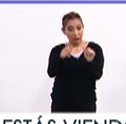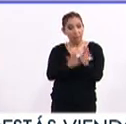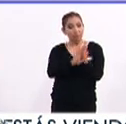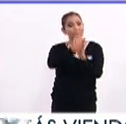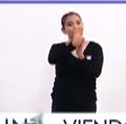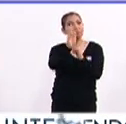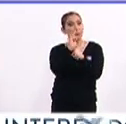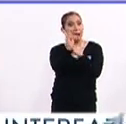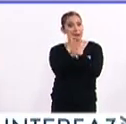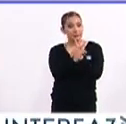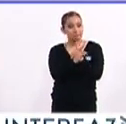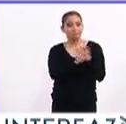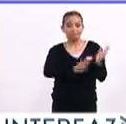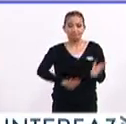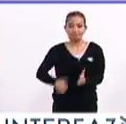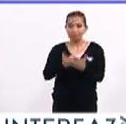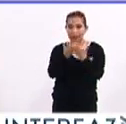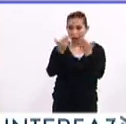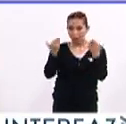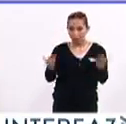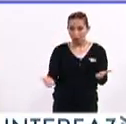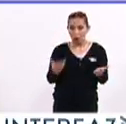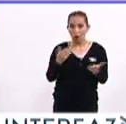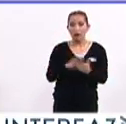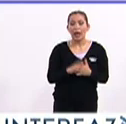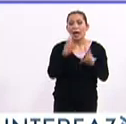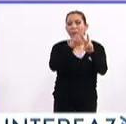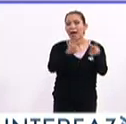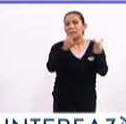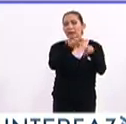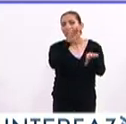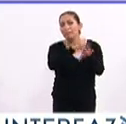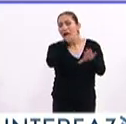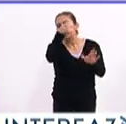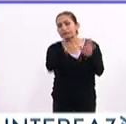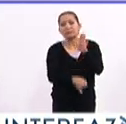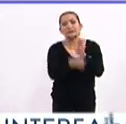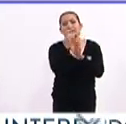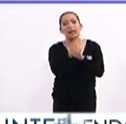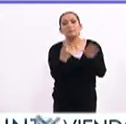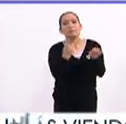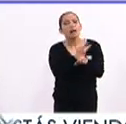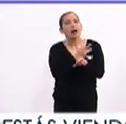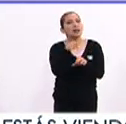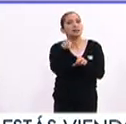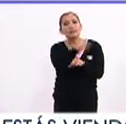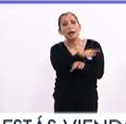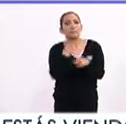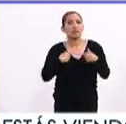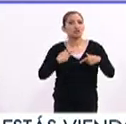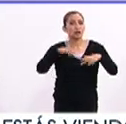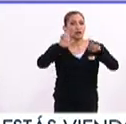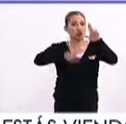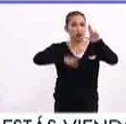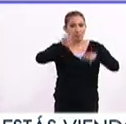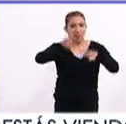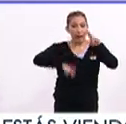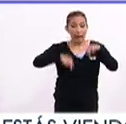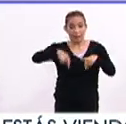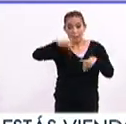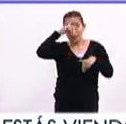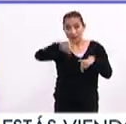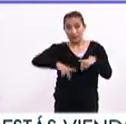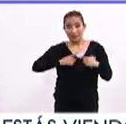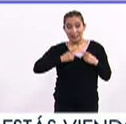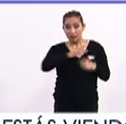desarrollo de un país. Vamos ahora a analizar un poco más a fondo lo que sucede con los normalistas en nuestro país. Y